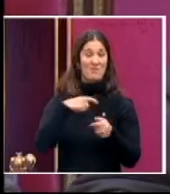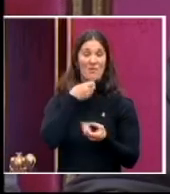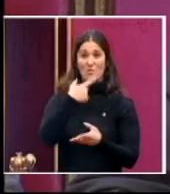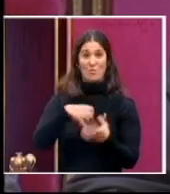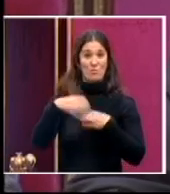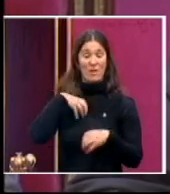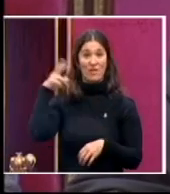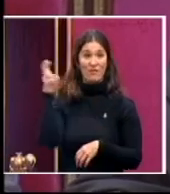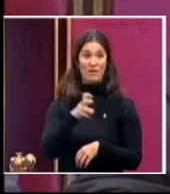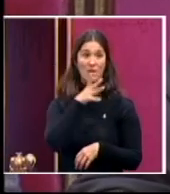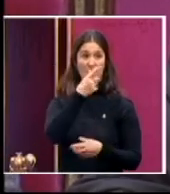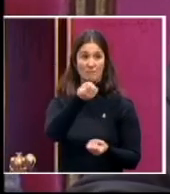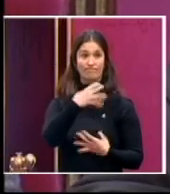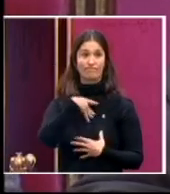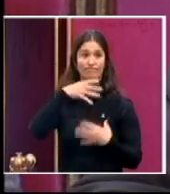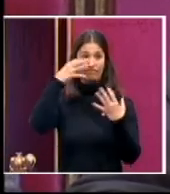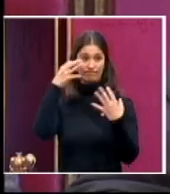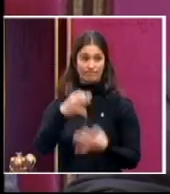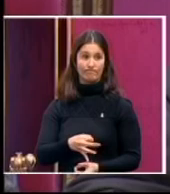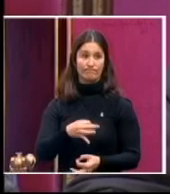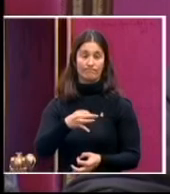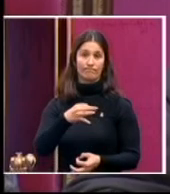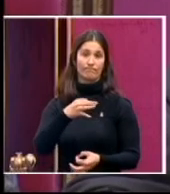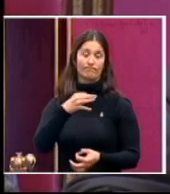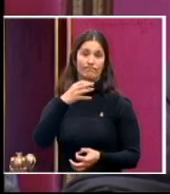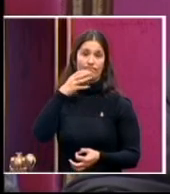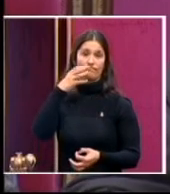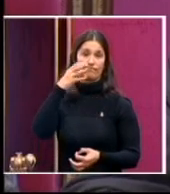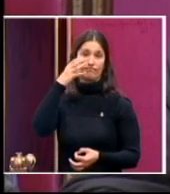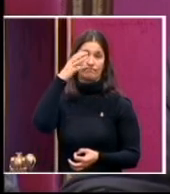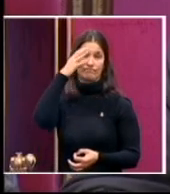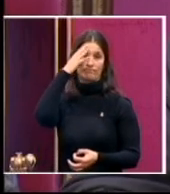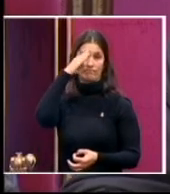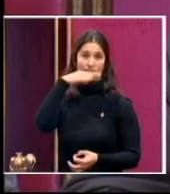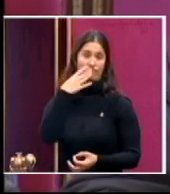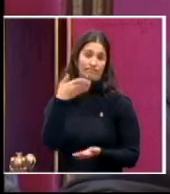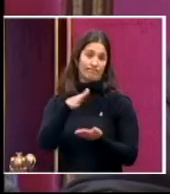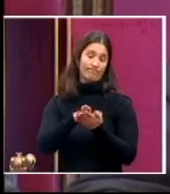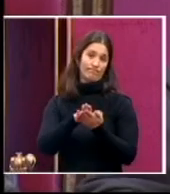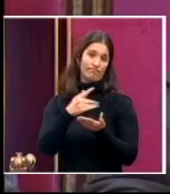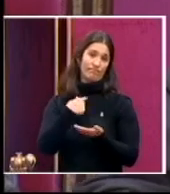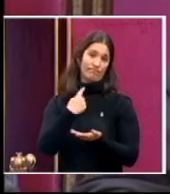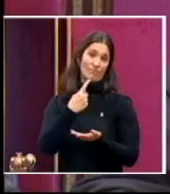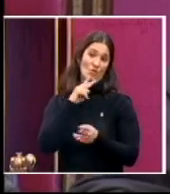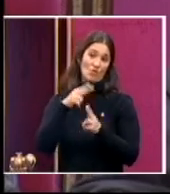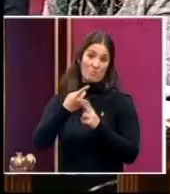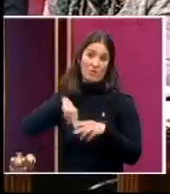que hace poco nos confirma la portavoz del Grupo Popular que se ha ido. Por tanto, creo que en nombre de todo el pleno trasladar